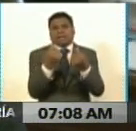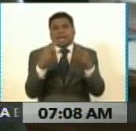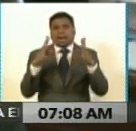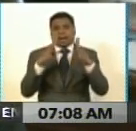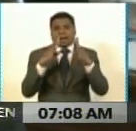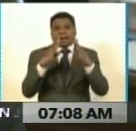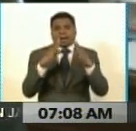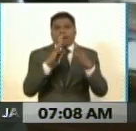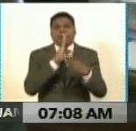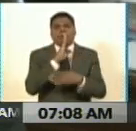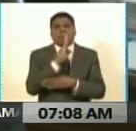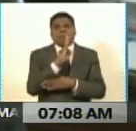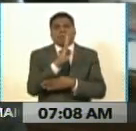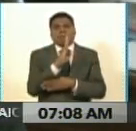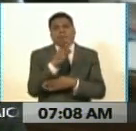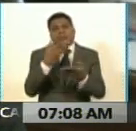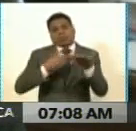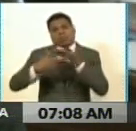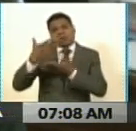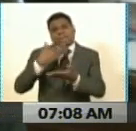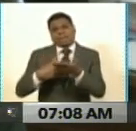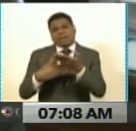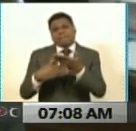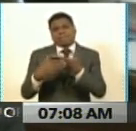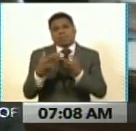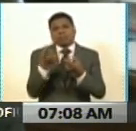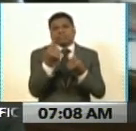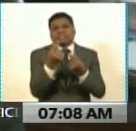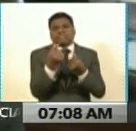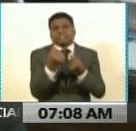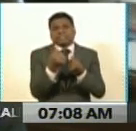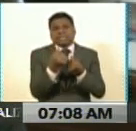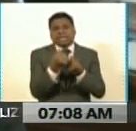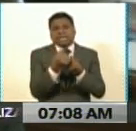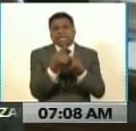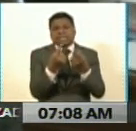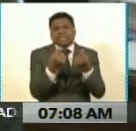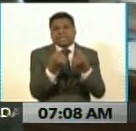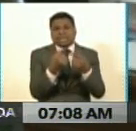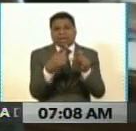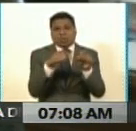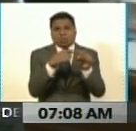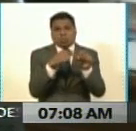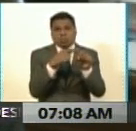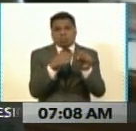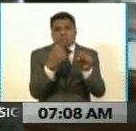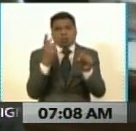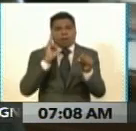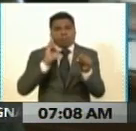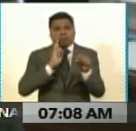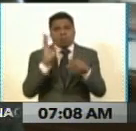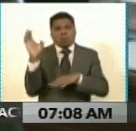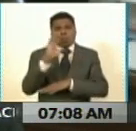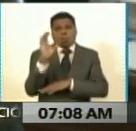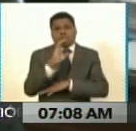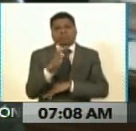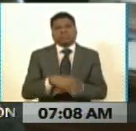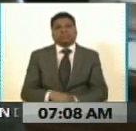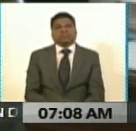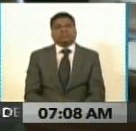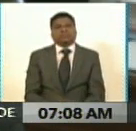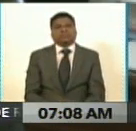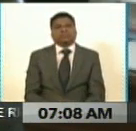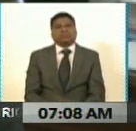de el banco de insumo lo que tiene que ver con la venta de combustible en pesos